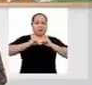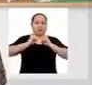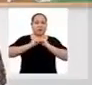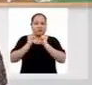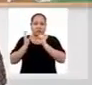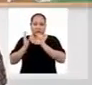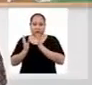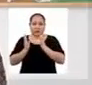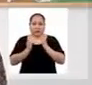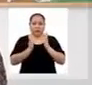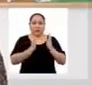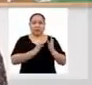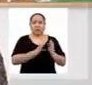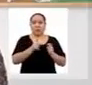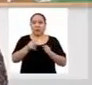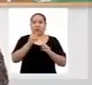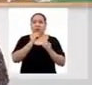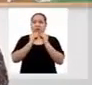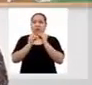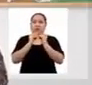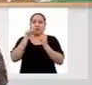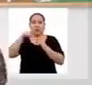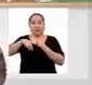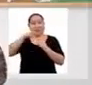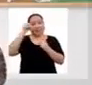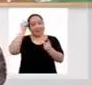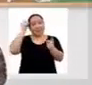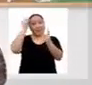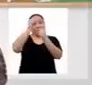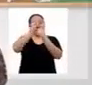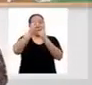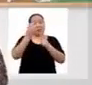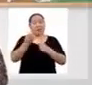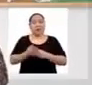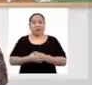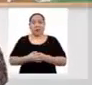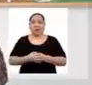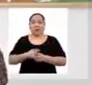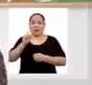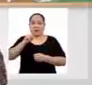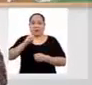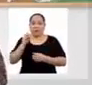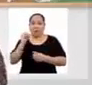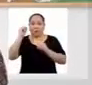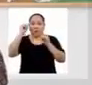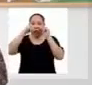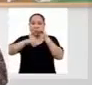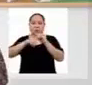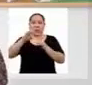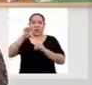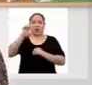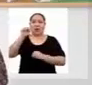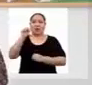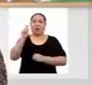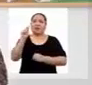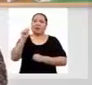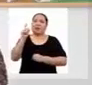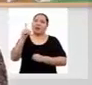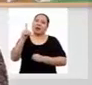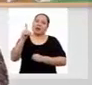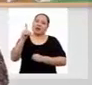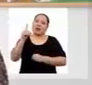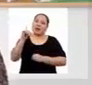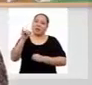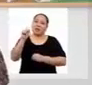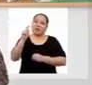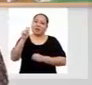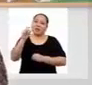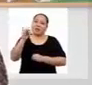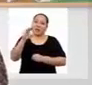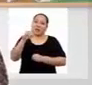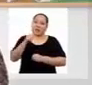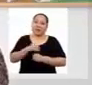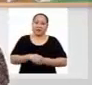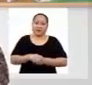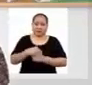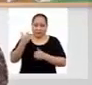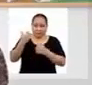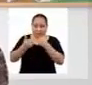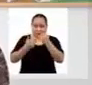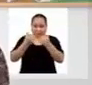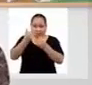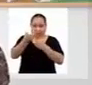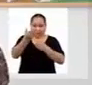planificado. Para resolver el reto de este programa, aplicaremos la estadística y tendremos en cuenta los siguientes